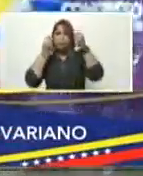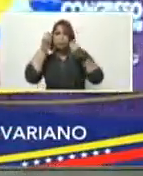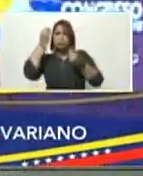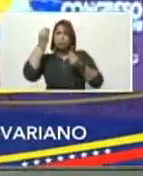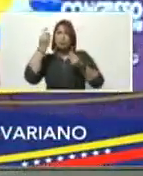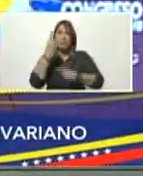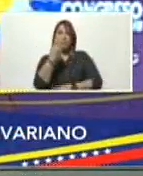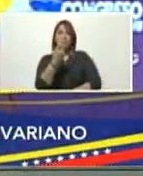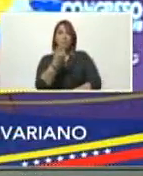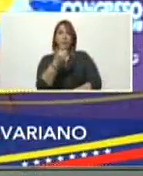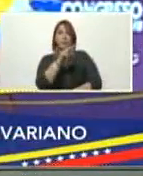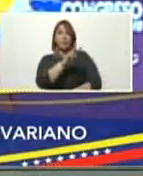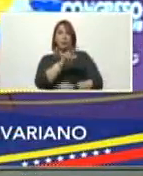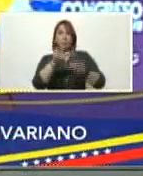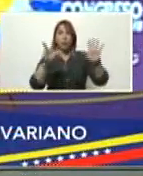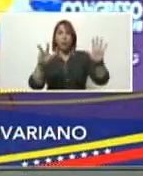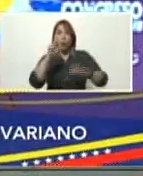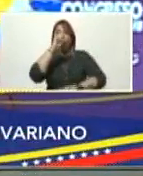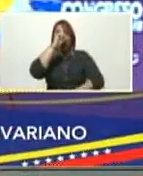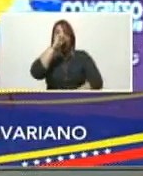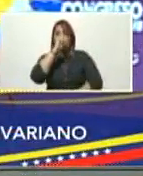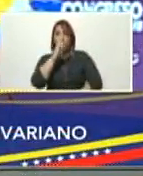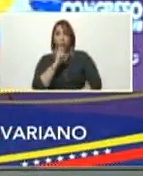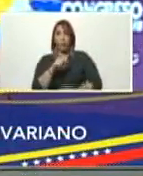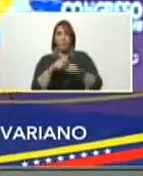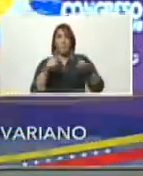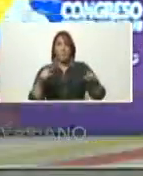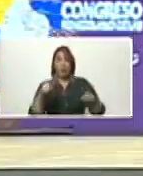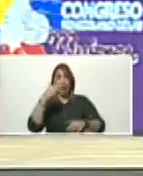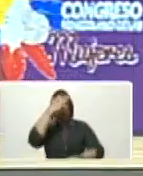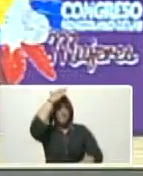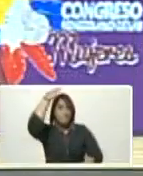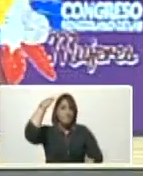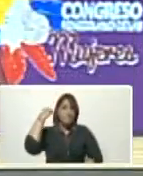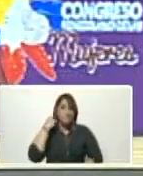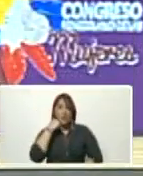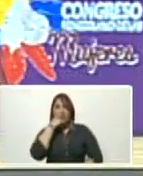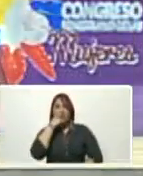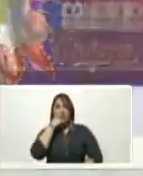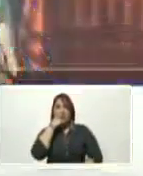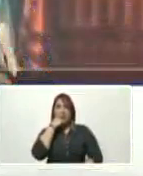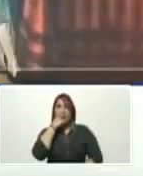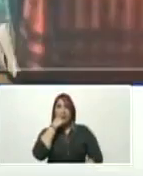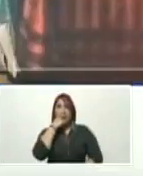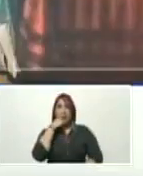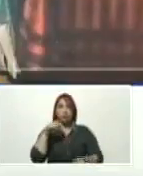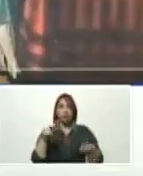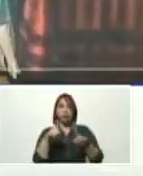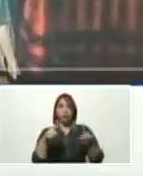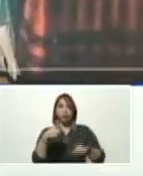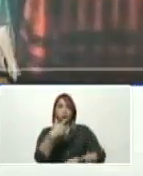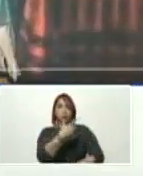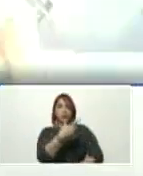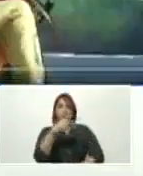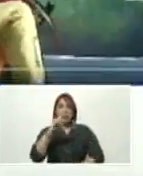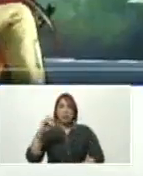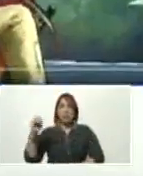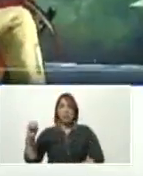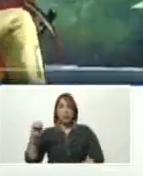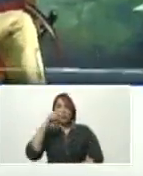faltan 28 años para que Miranda cumpla 300 años.